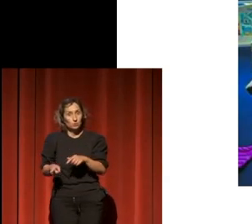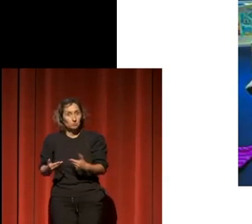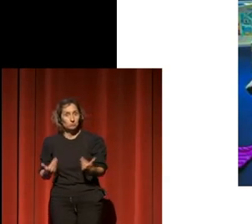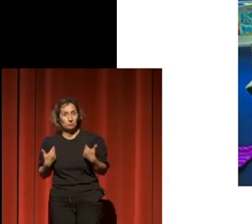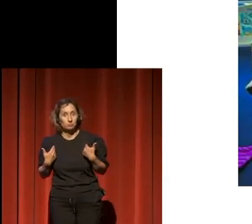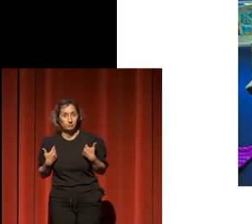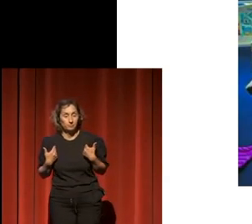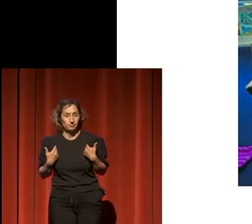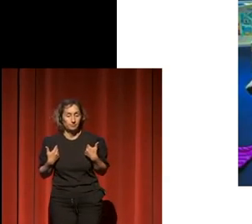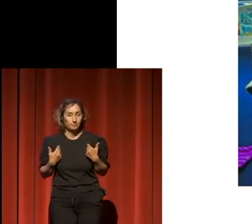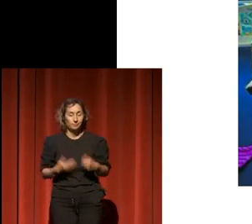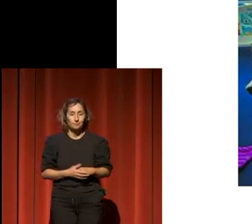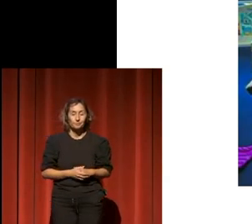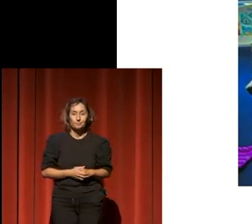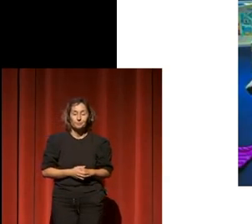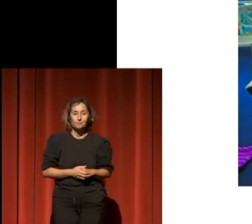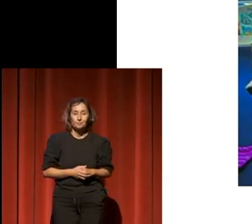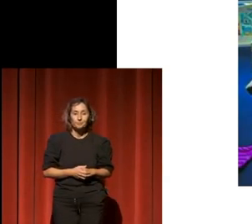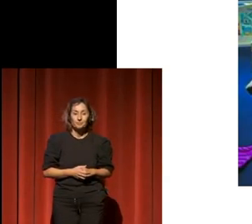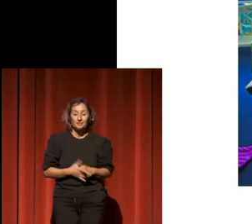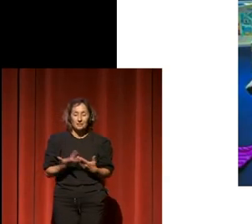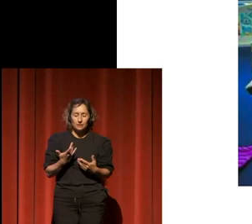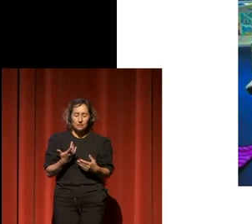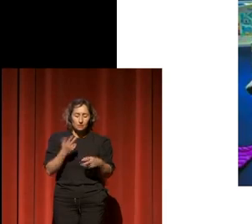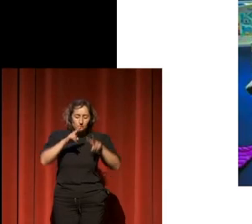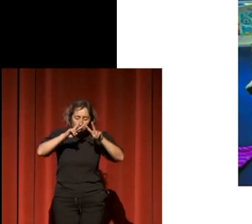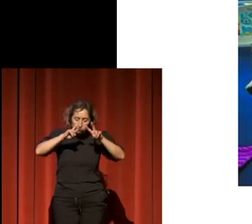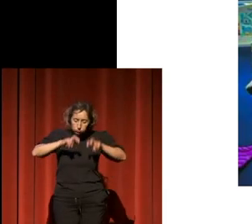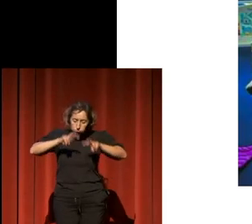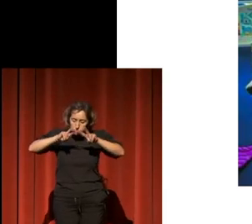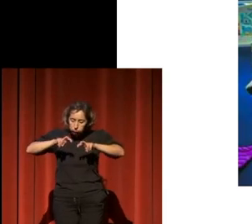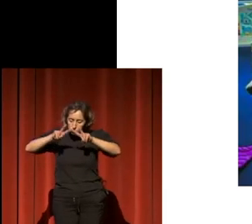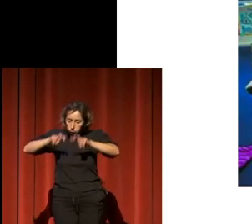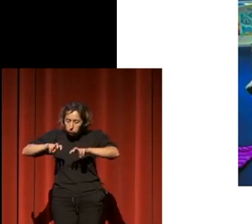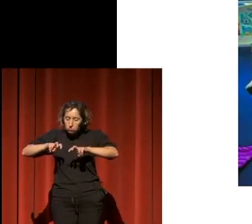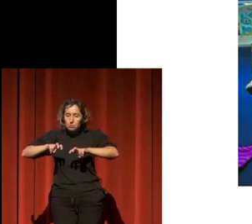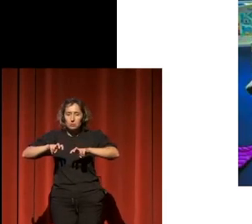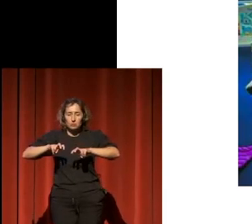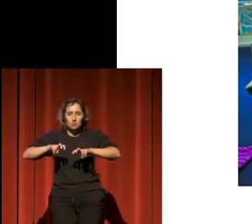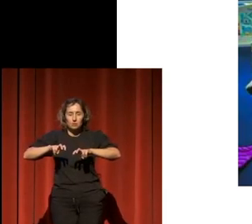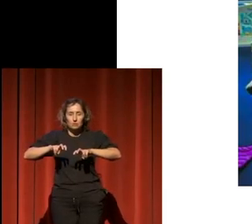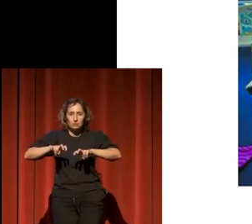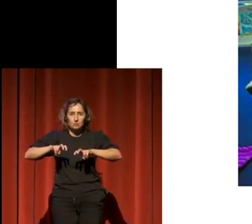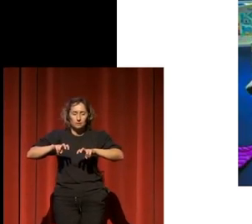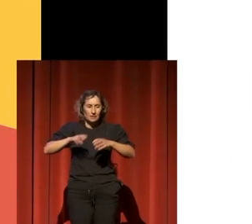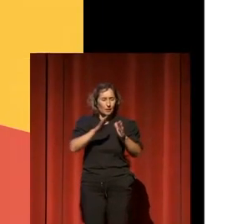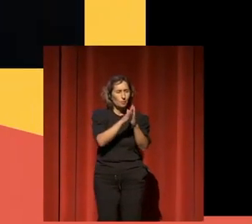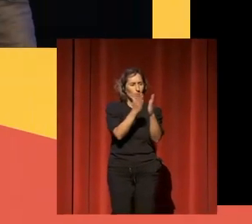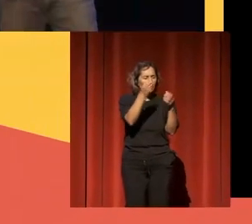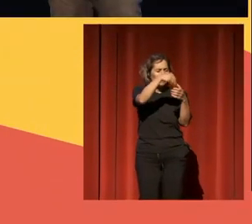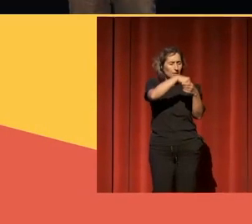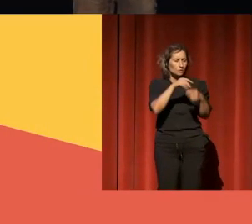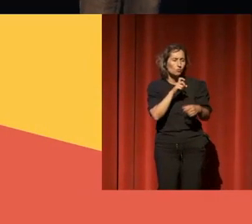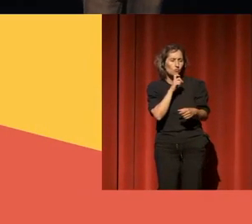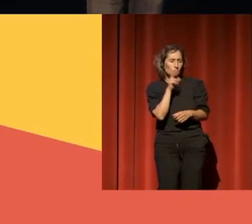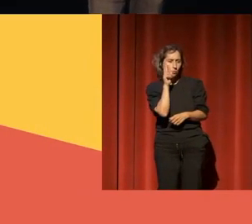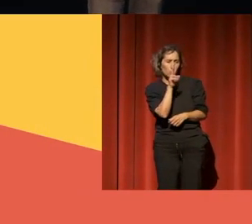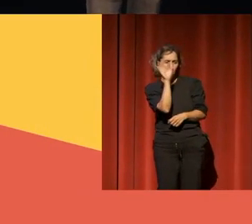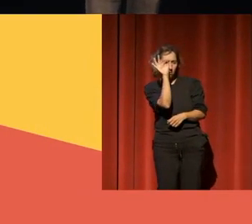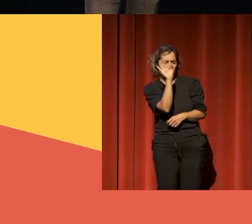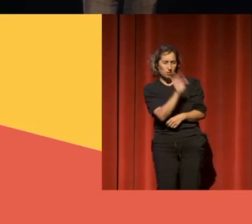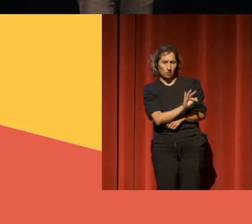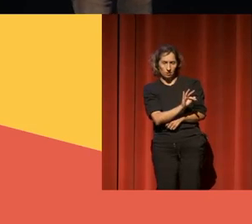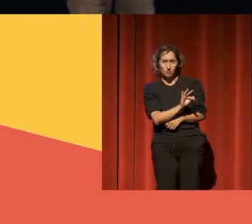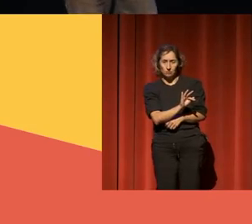interesante durante el trabajo de campo eh poder ver eh Cómo ocurre esto en las en las bibliotecas y y Cómo ocurre